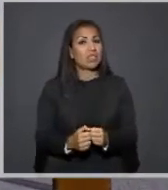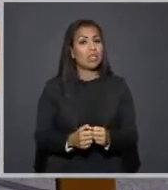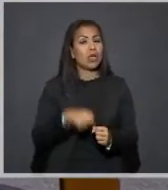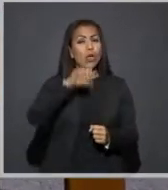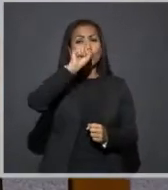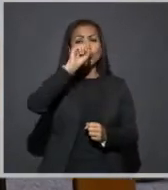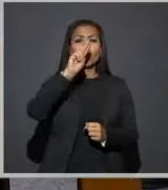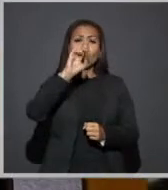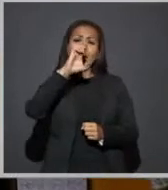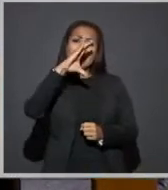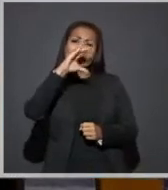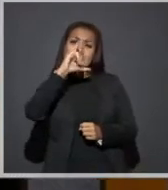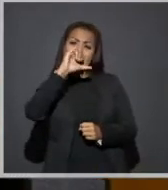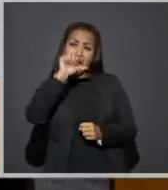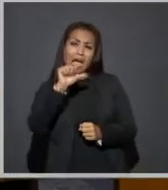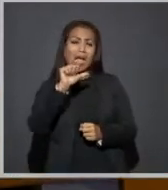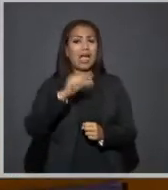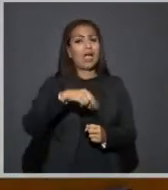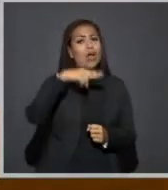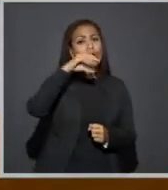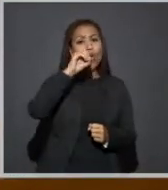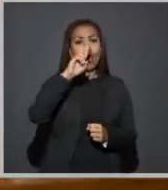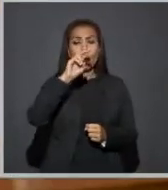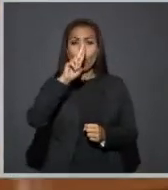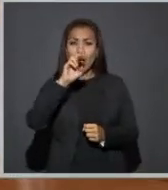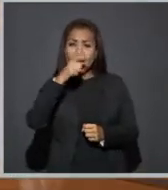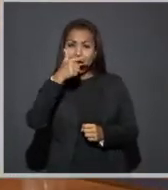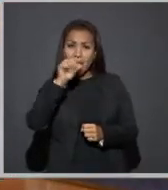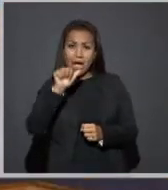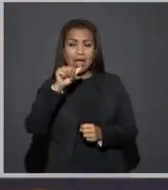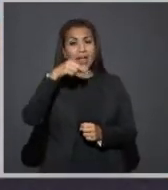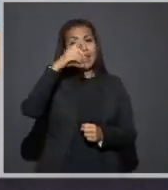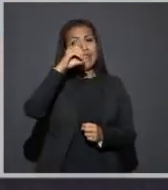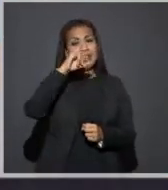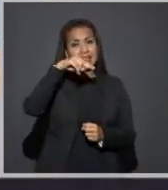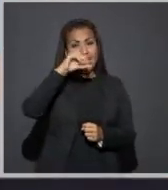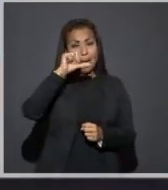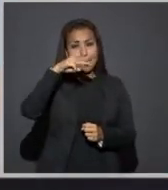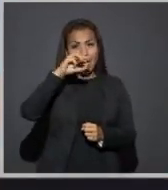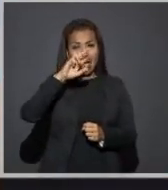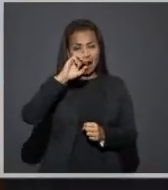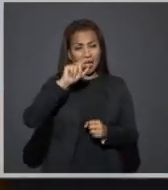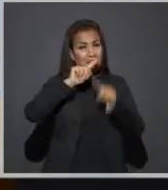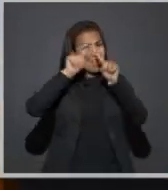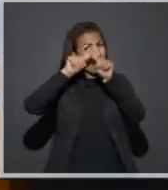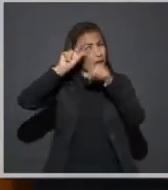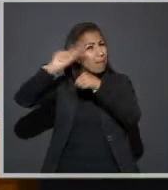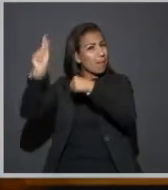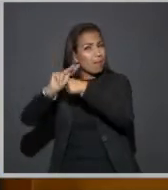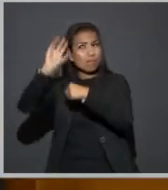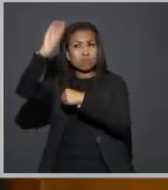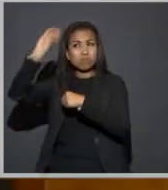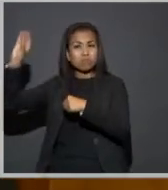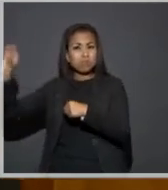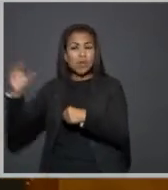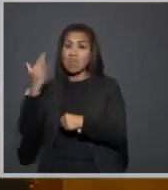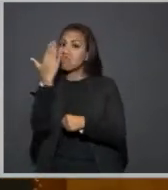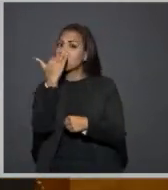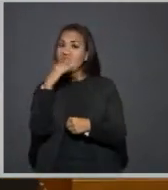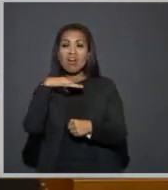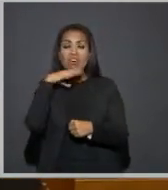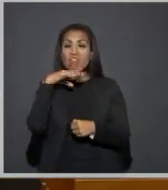Dinamarca, Noruega, Finlandia, Nueva Zelanda. En esos países la